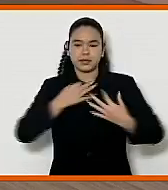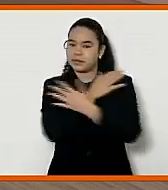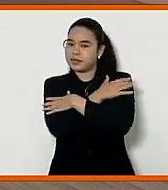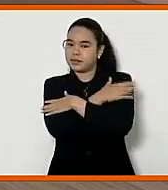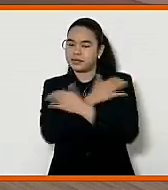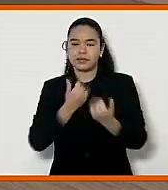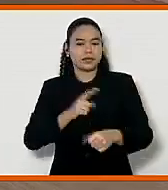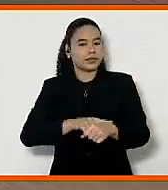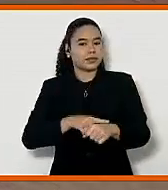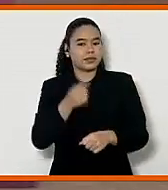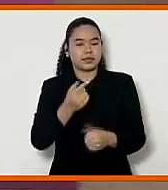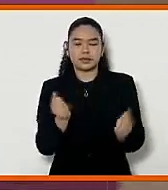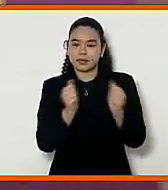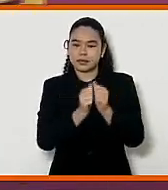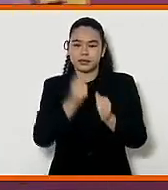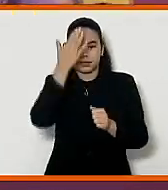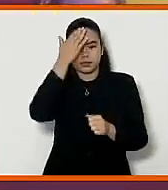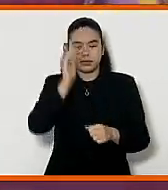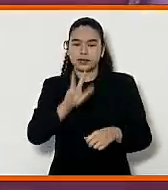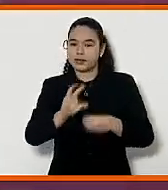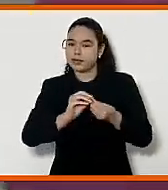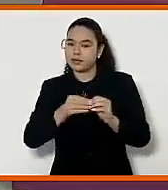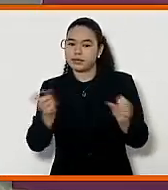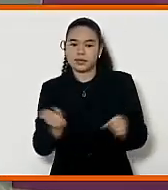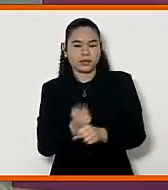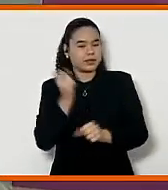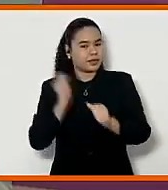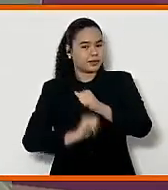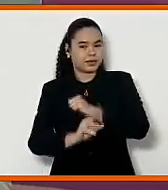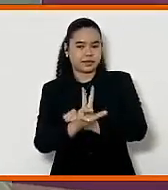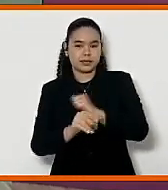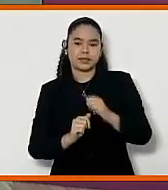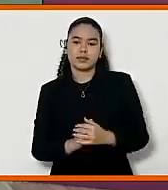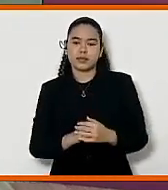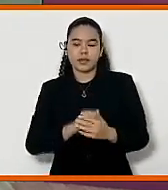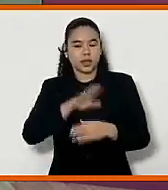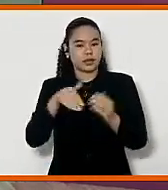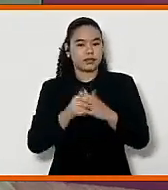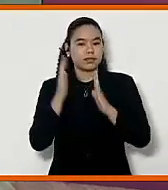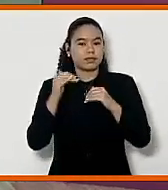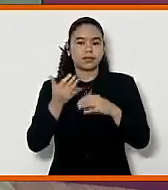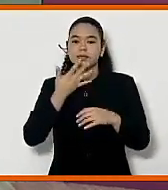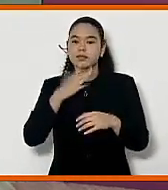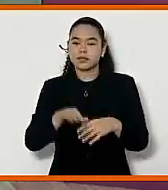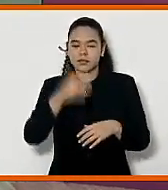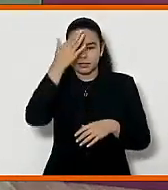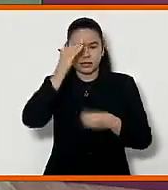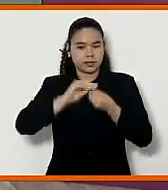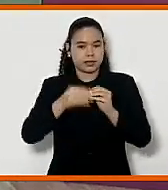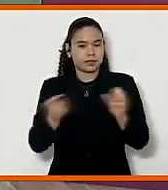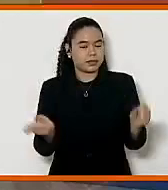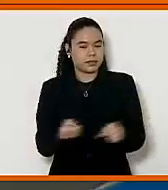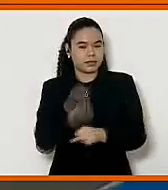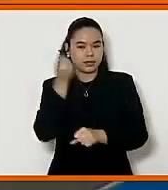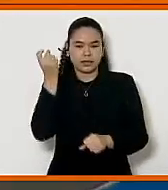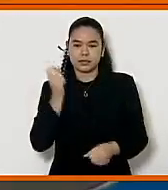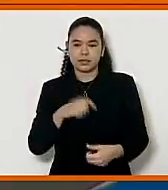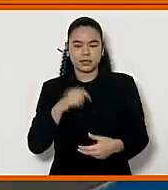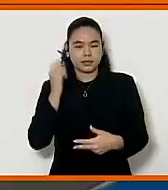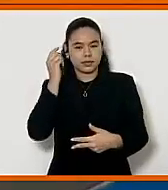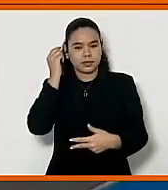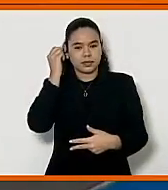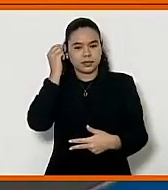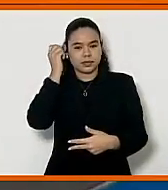felicidades. Ahora acompáñame a conocer tus tres números ganadores para Pega 3. Te deseo muchísima suerte porque tu primer número ganador es...